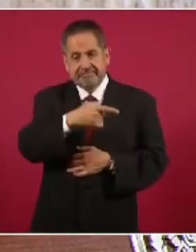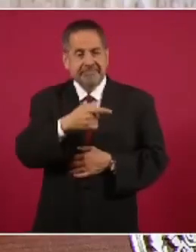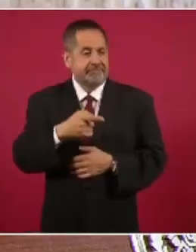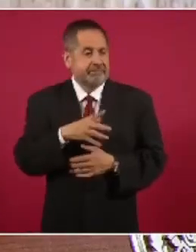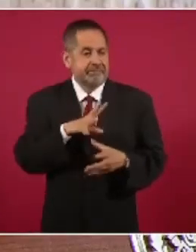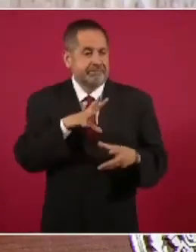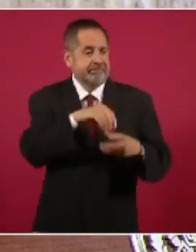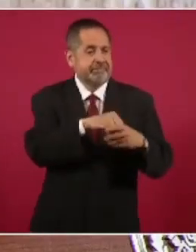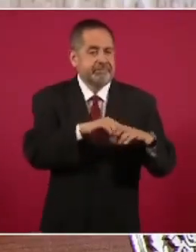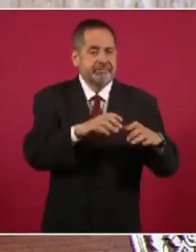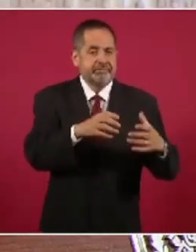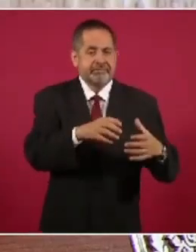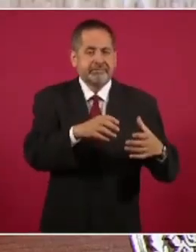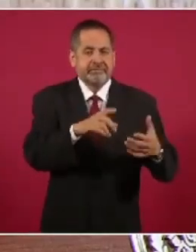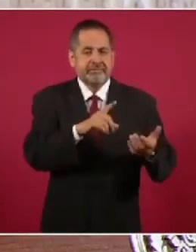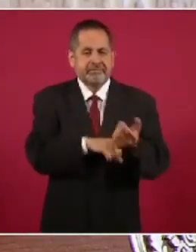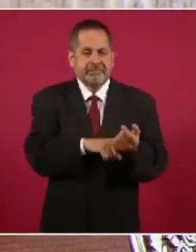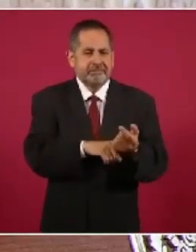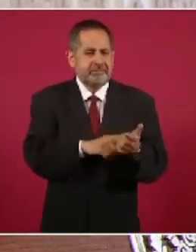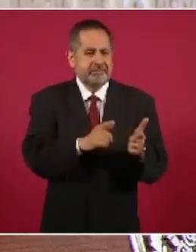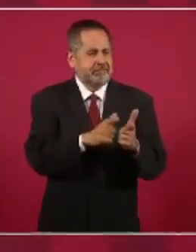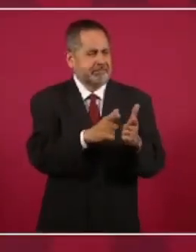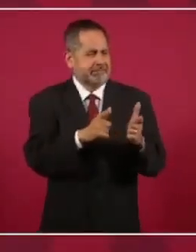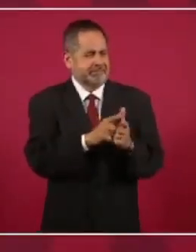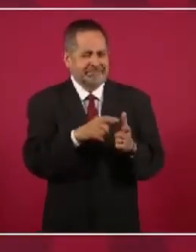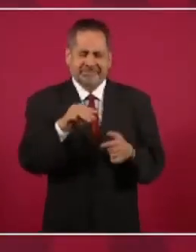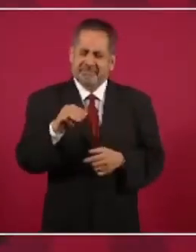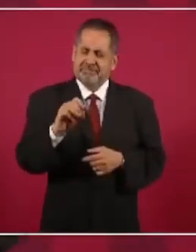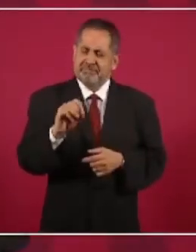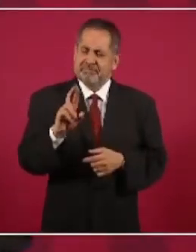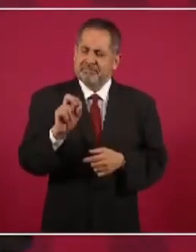pertenecían a la moronga azul.